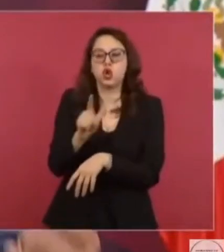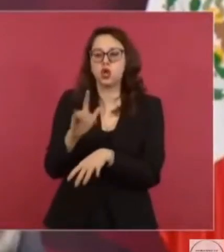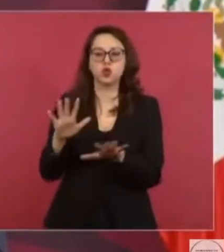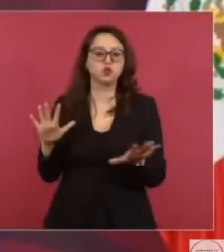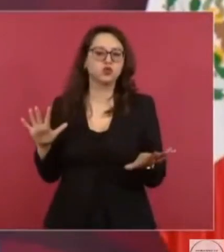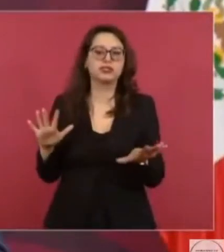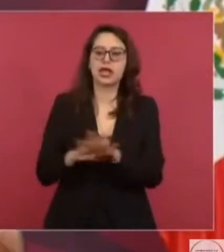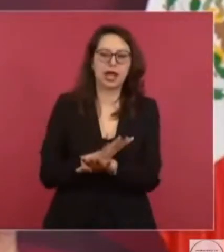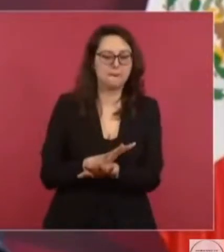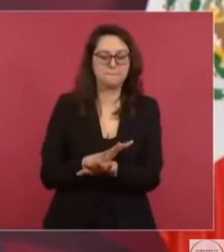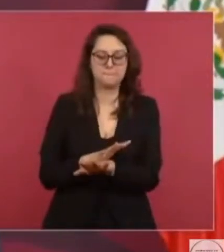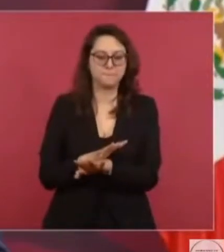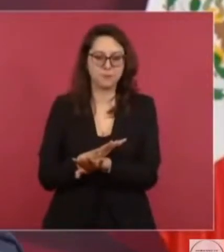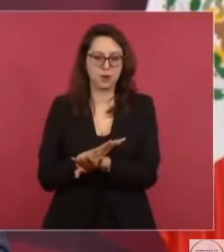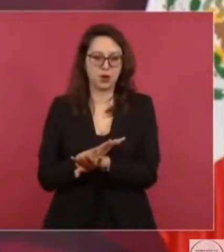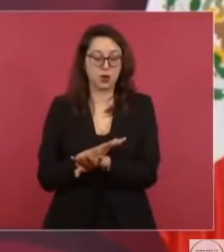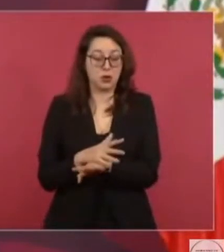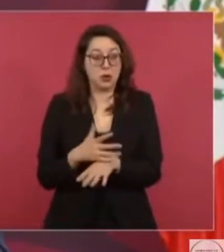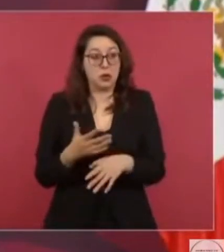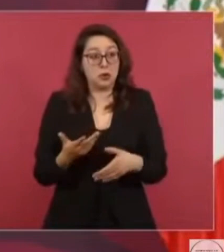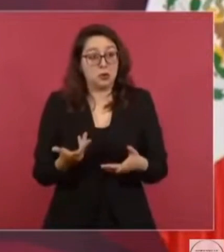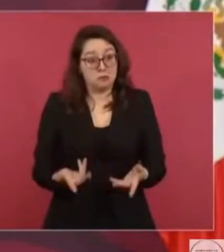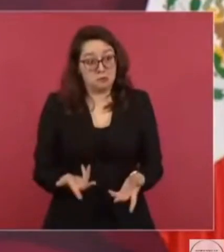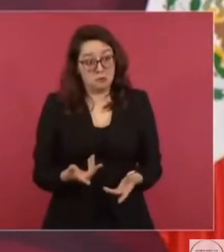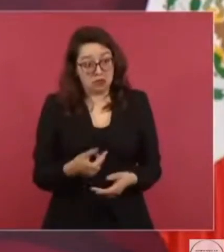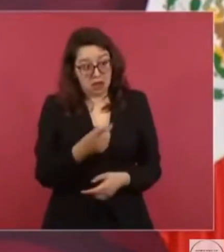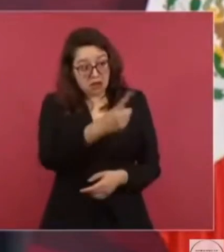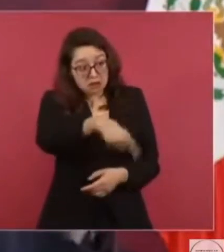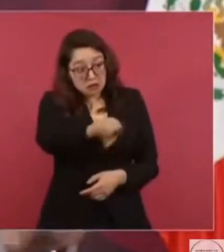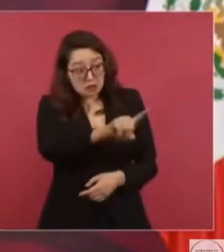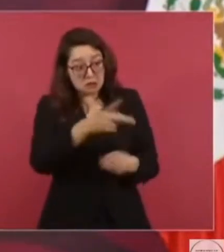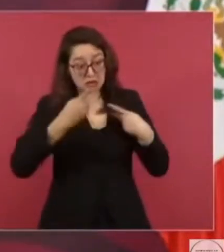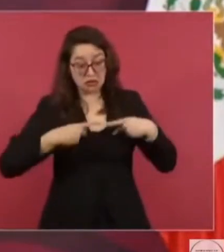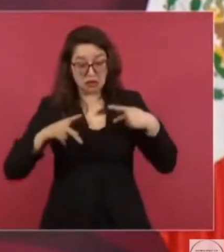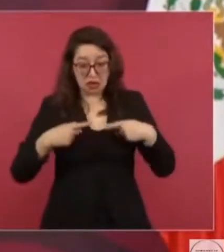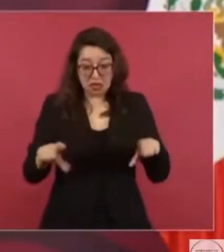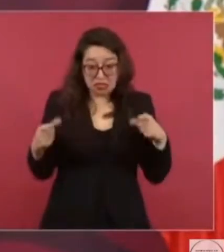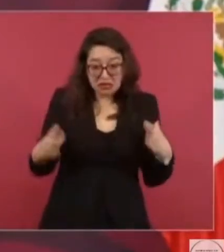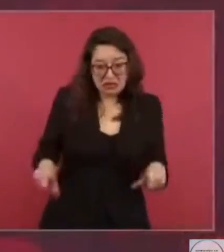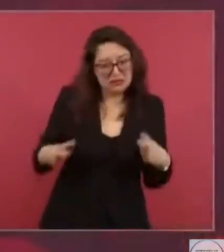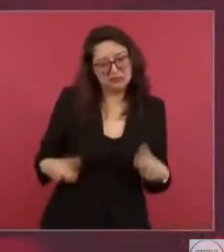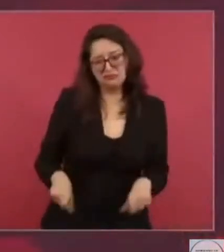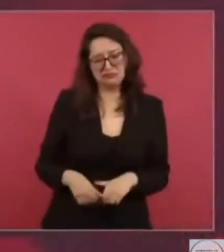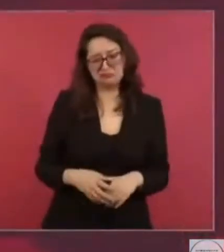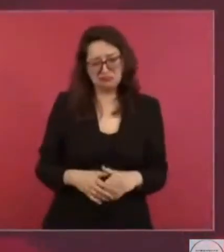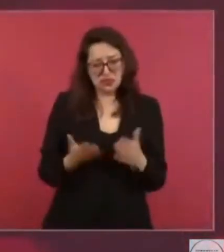Puede ser gente que no tenga dinero,